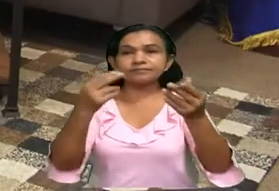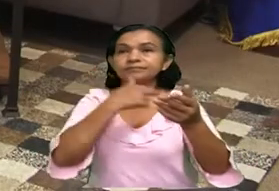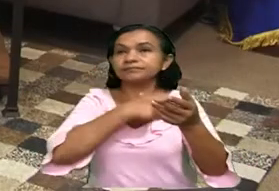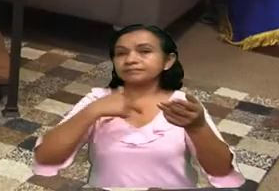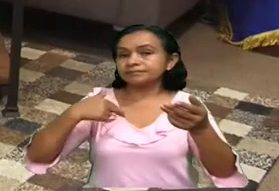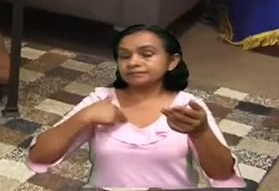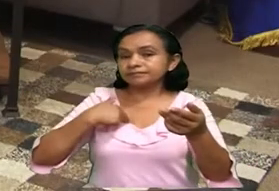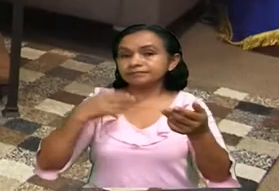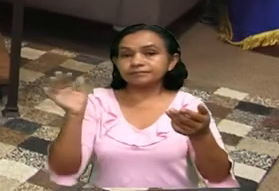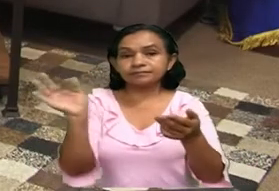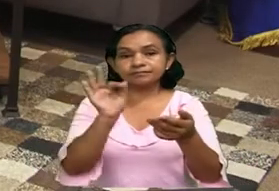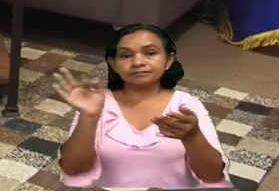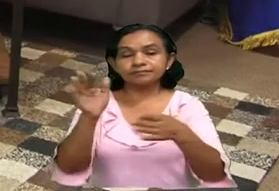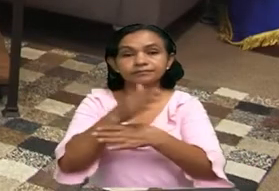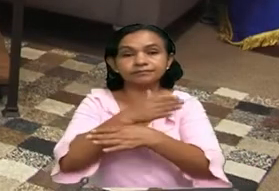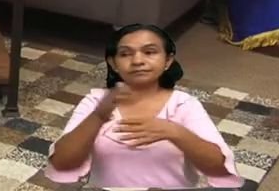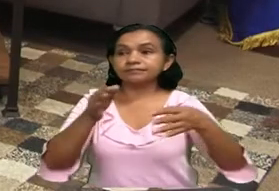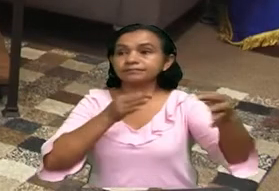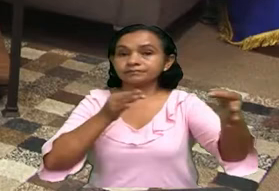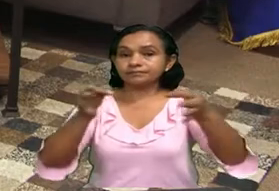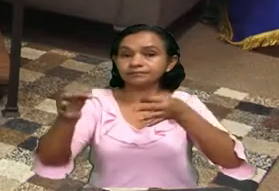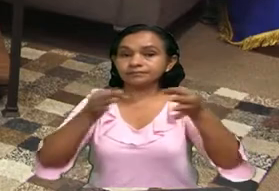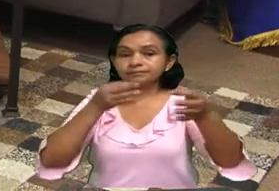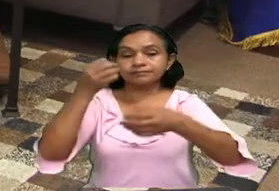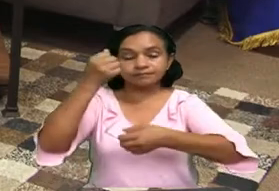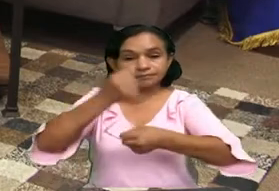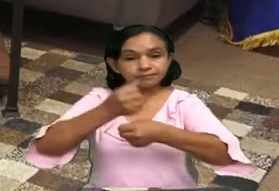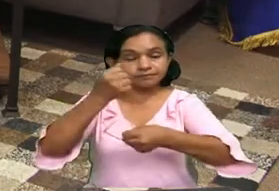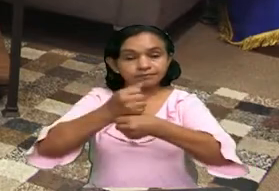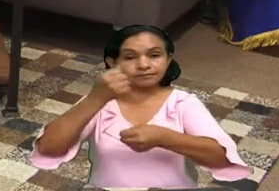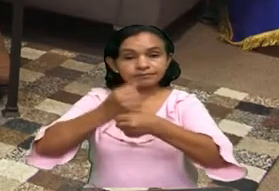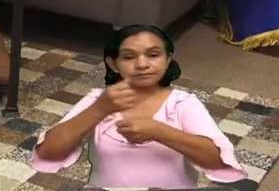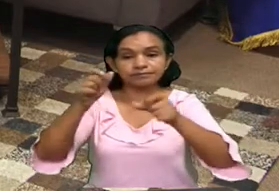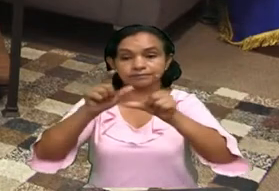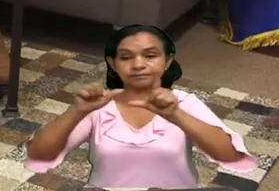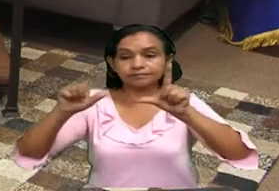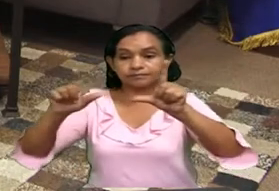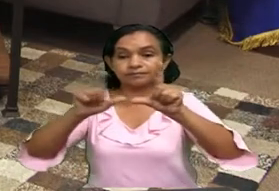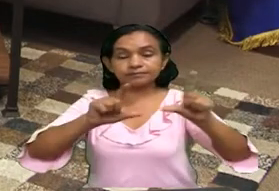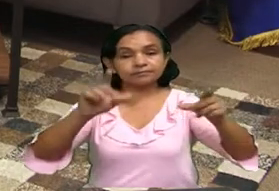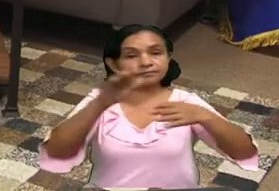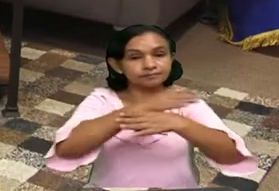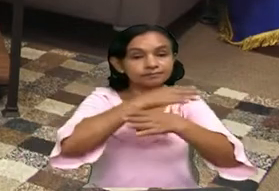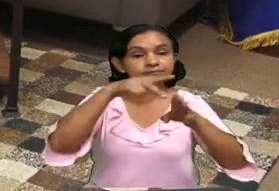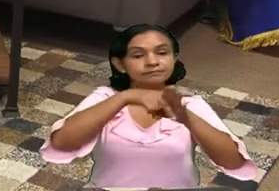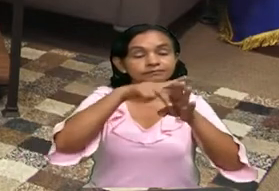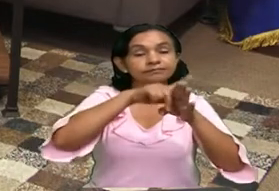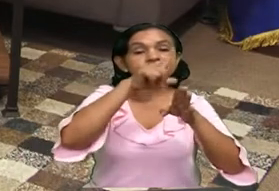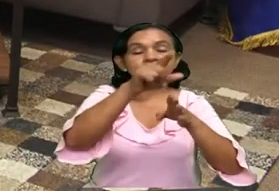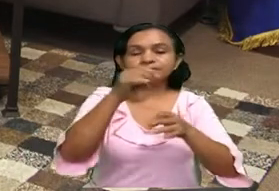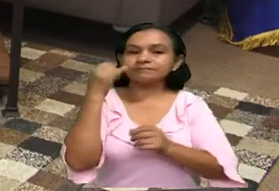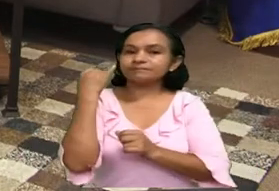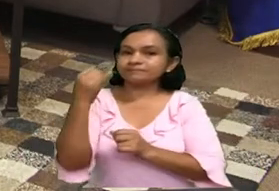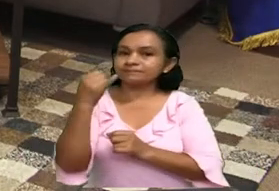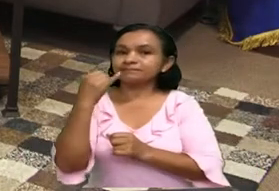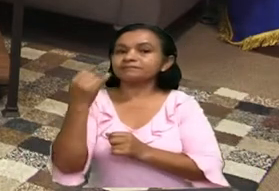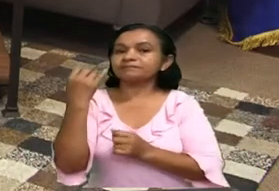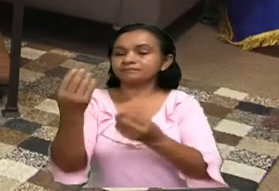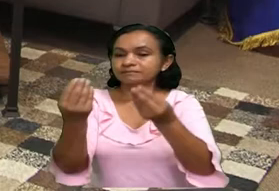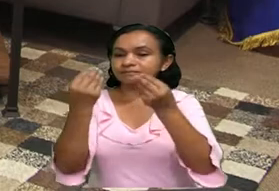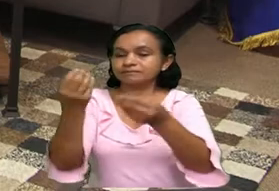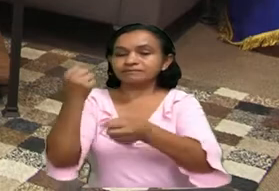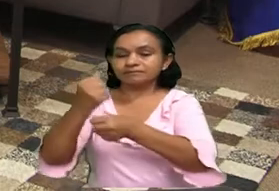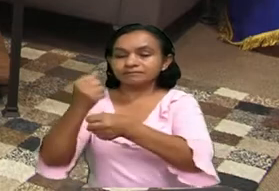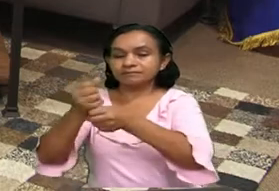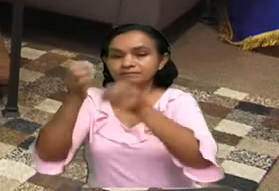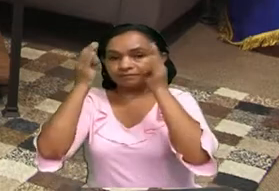usted va exponiendo ahora mismo, trabajo directo en el territorio, ¿no? Con los productores. Totalmente, y productoras ganaderos. Sí. O sea,